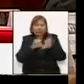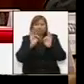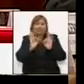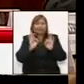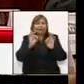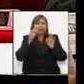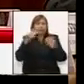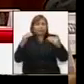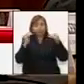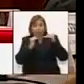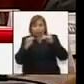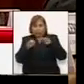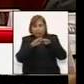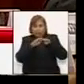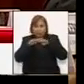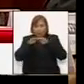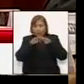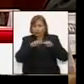en simultáneo.